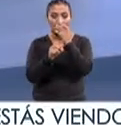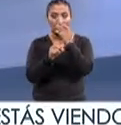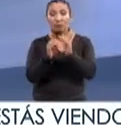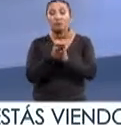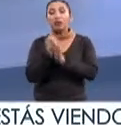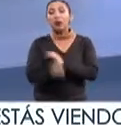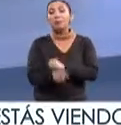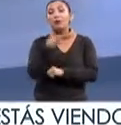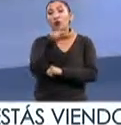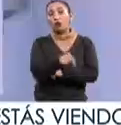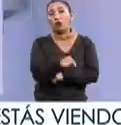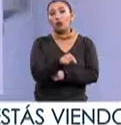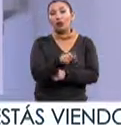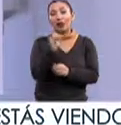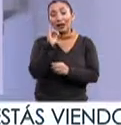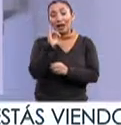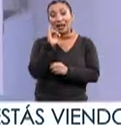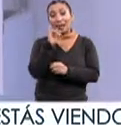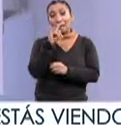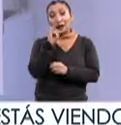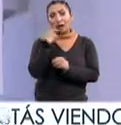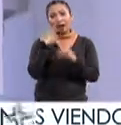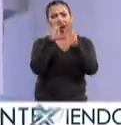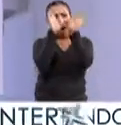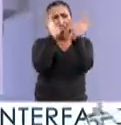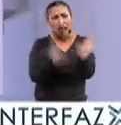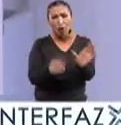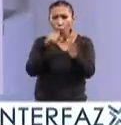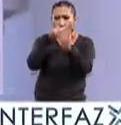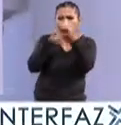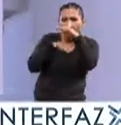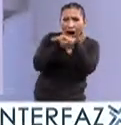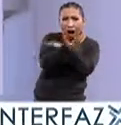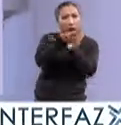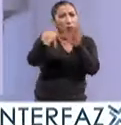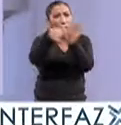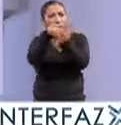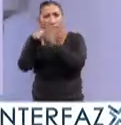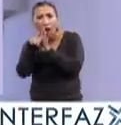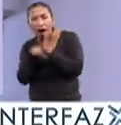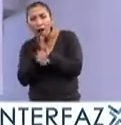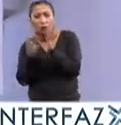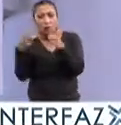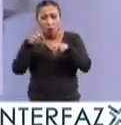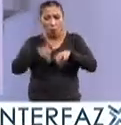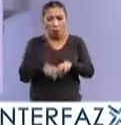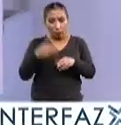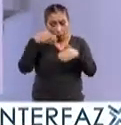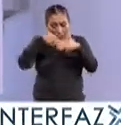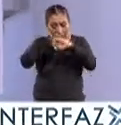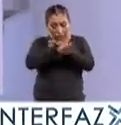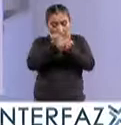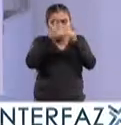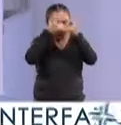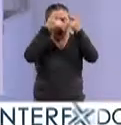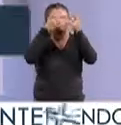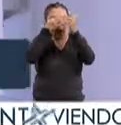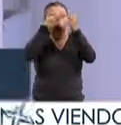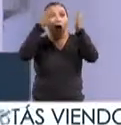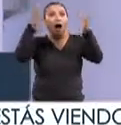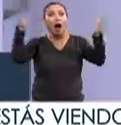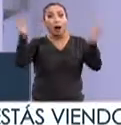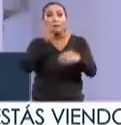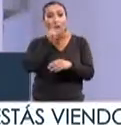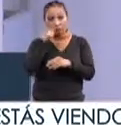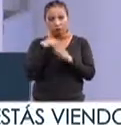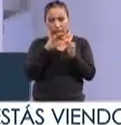novelas, sobre todo Noticias del Imperio, tiene castillos, tiene habitaciones, tiene recámaras, tiene tronos. Tú te metes ahí. No, y además, mucho